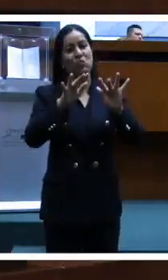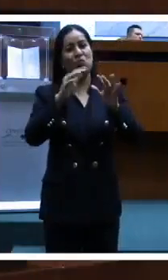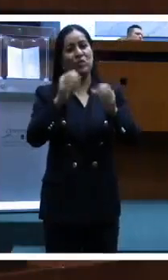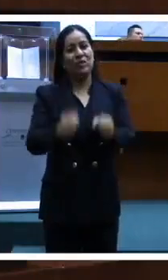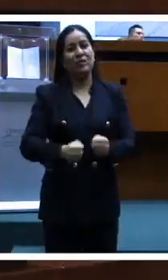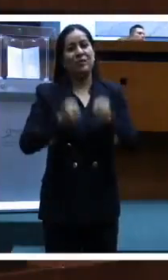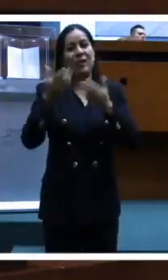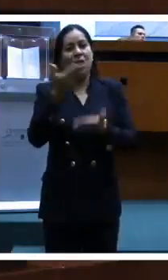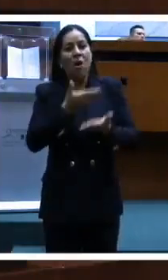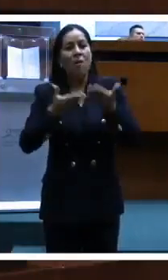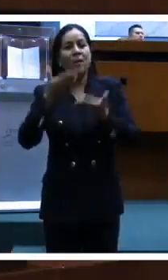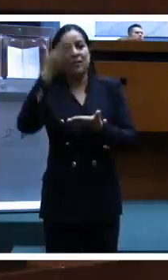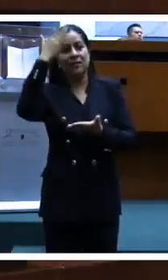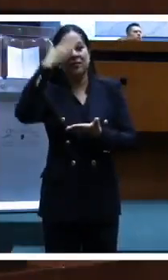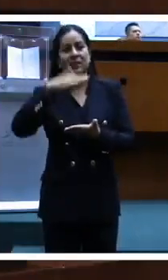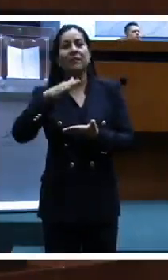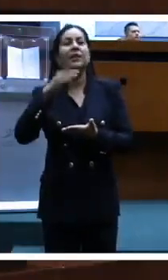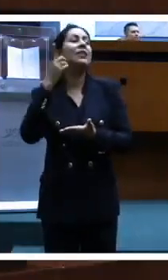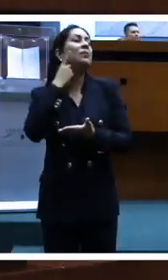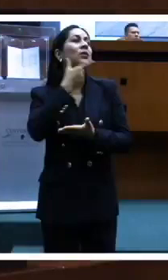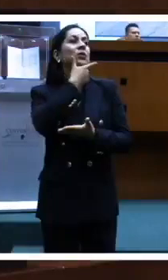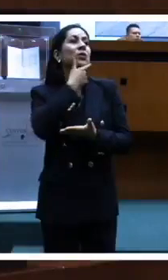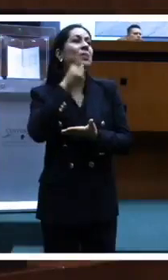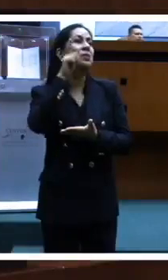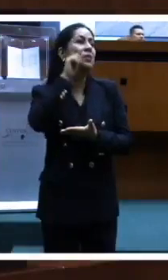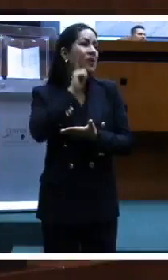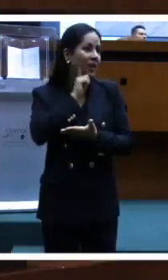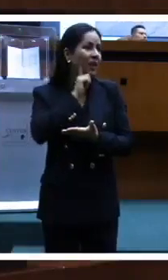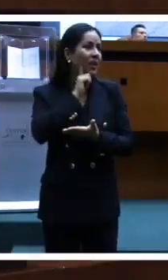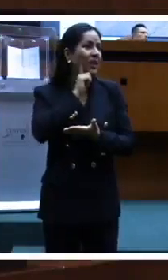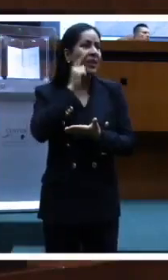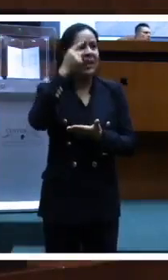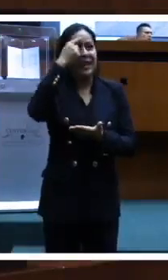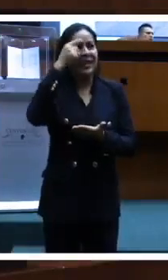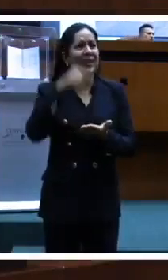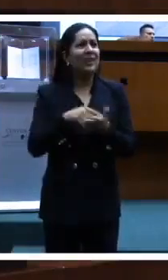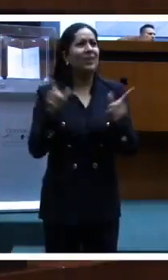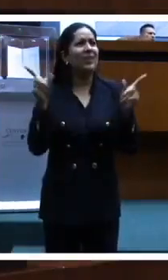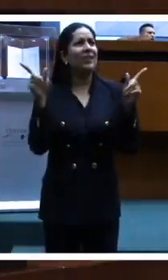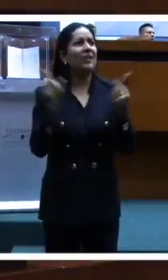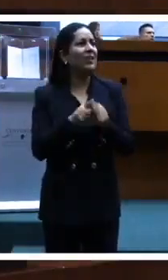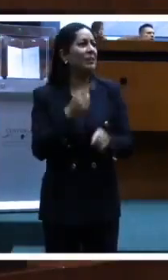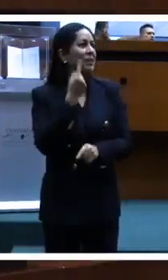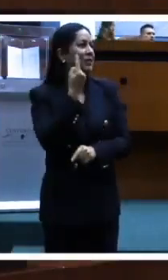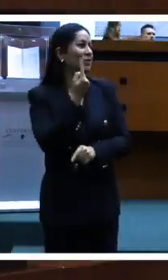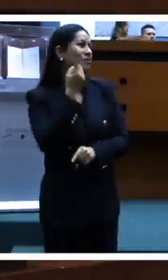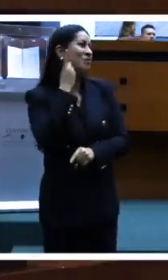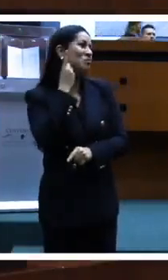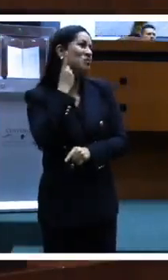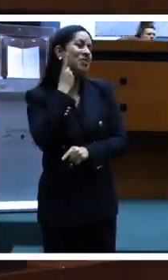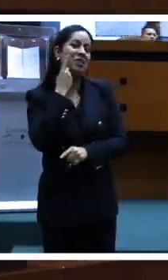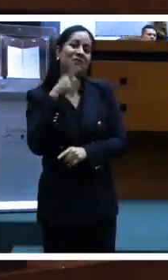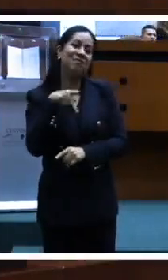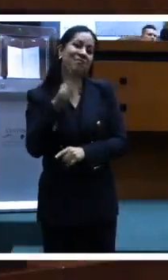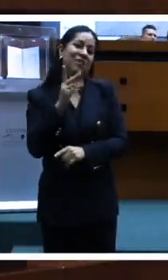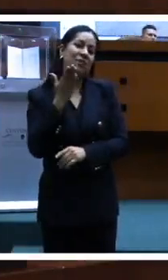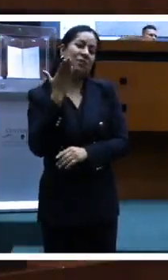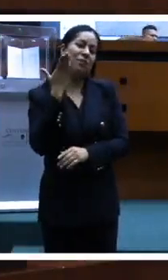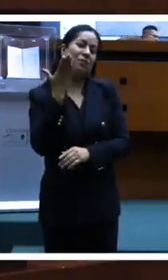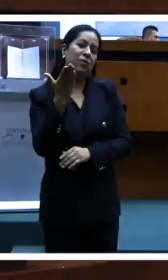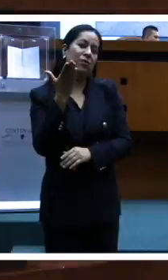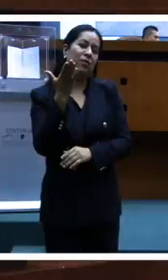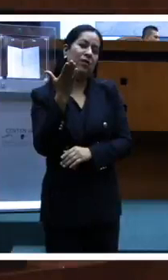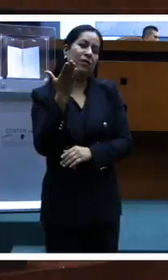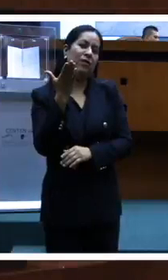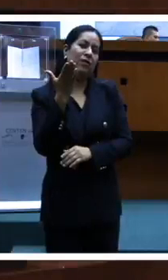compartir nuestros saberes. Diputadas, diputados, creo que nada más se quedó uno, pero le pido por favor